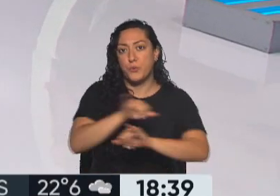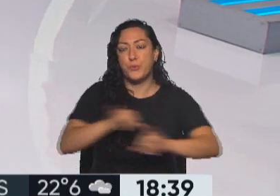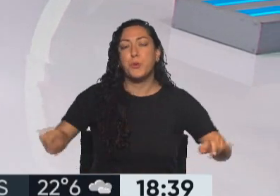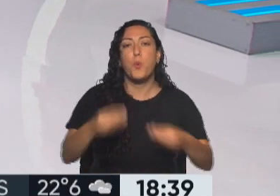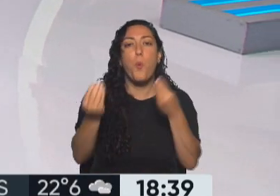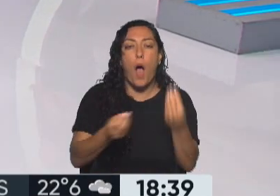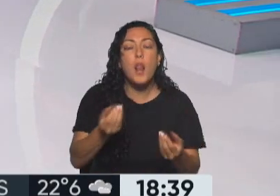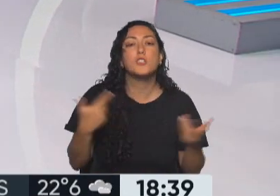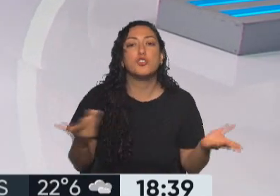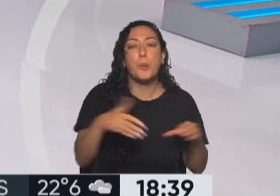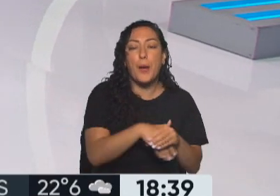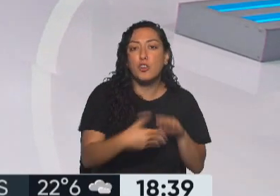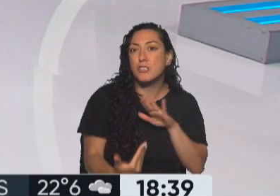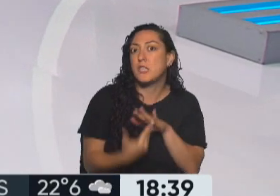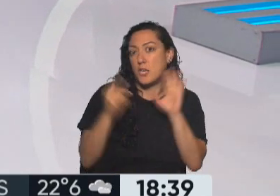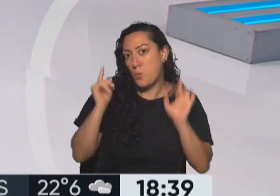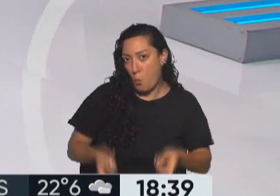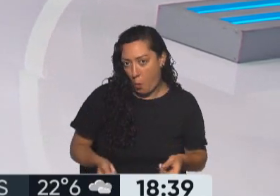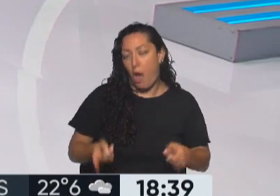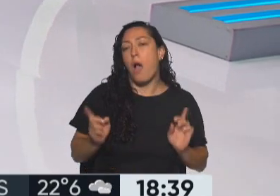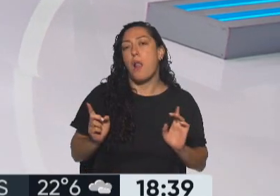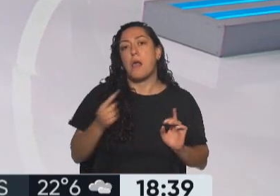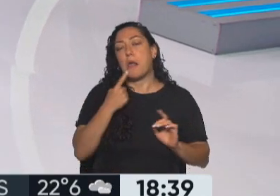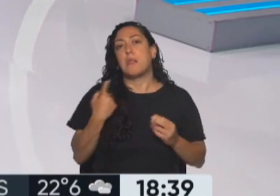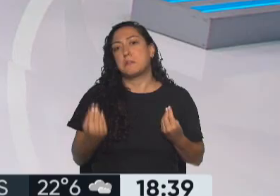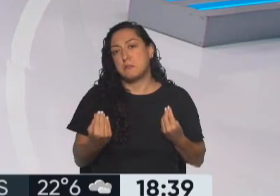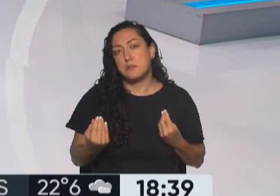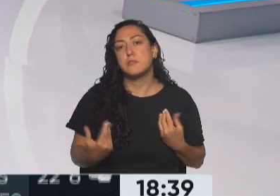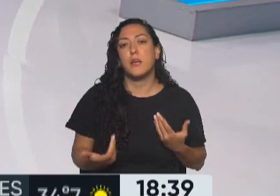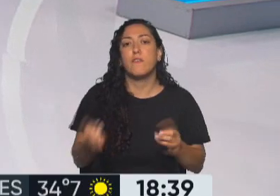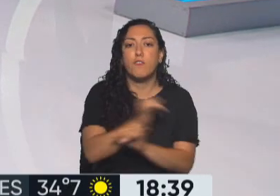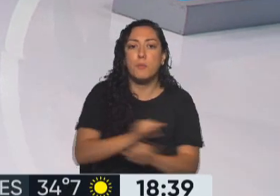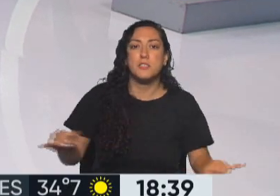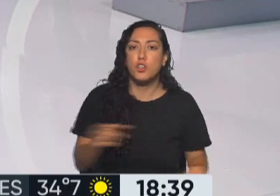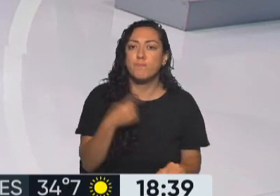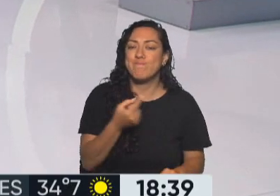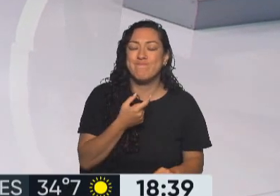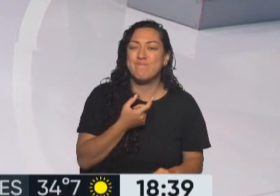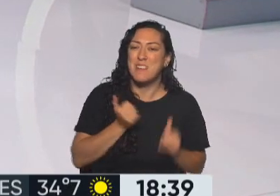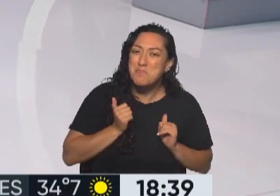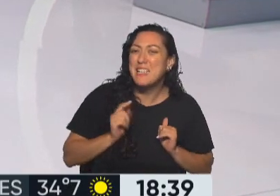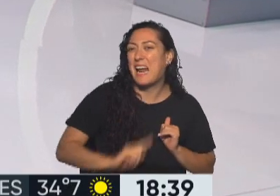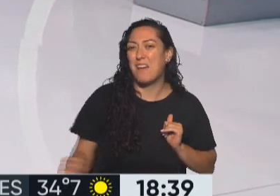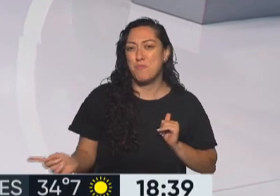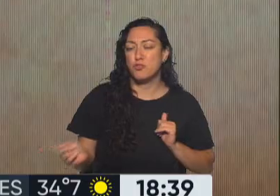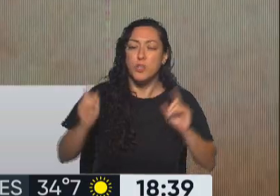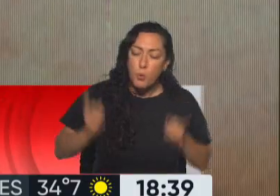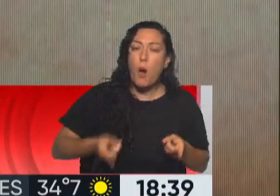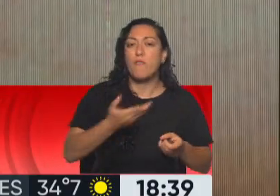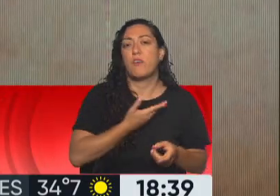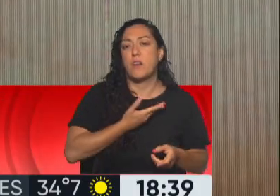Bueno, y el Banco Central apostó ahí porque ¿qué fue lo que dijo? Bueno, a pesar de que el dato no era el que queríamos, desde febrero la tasa baja